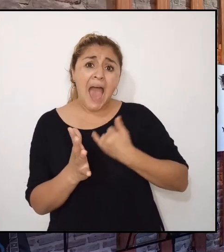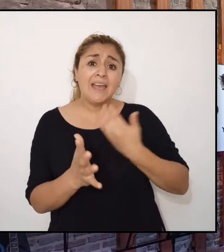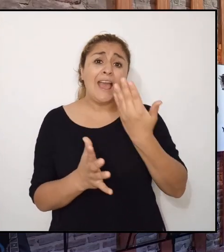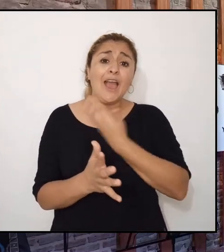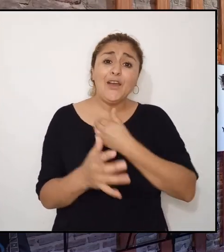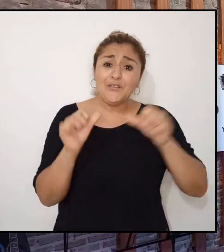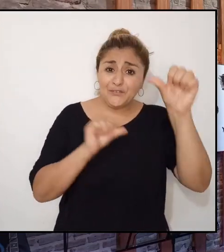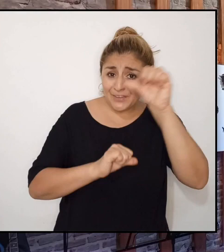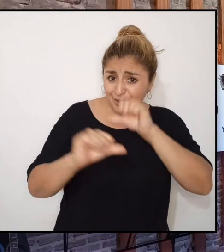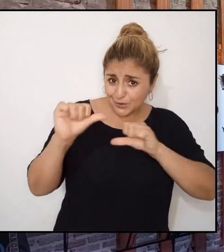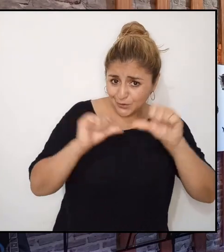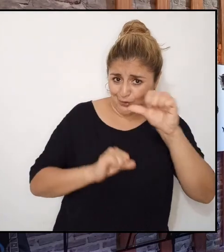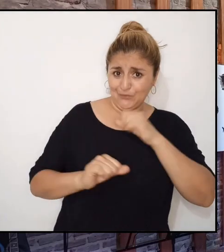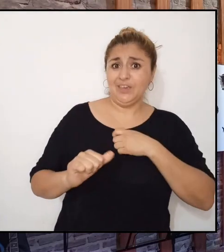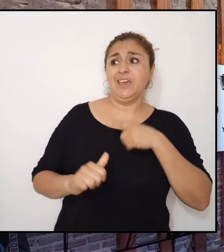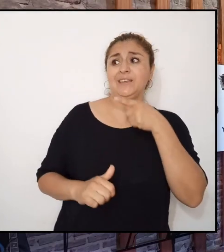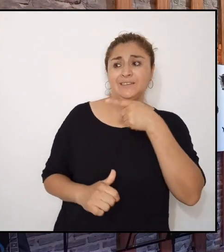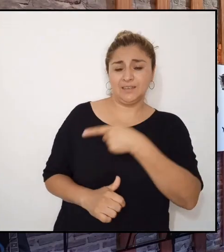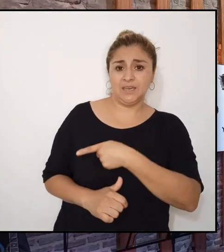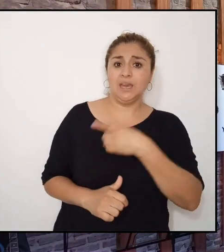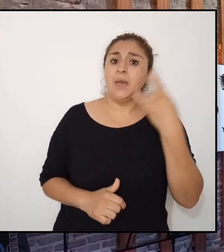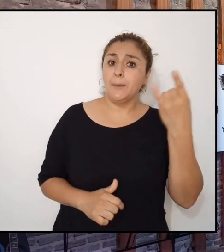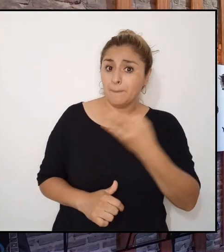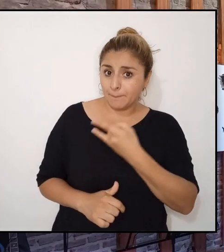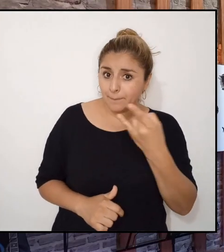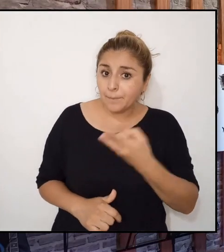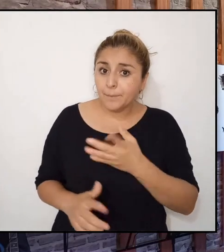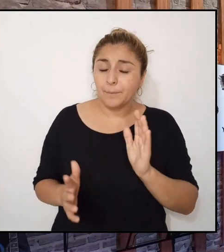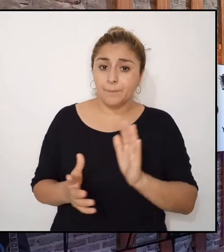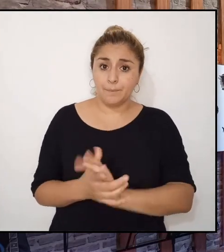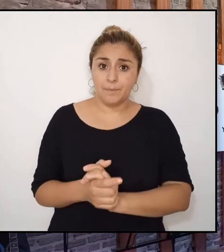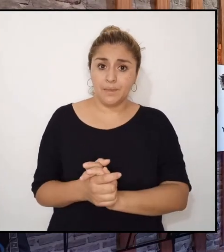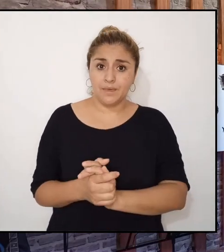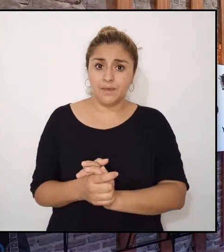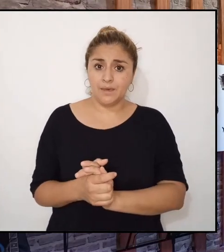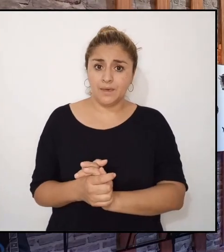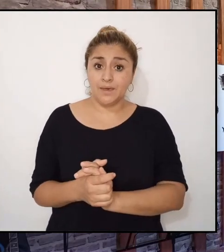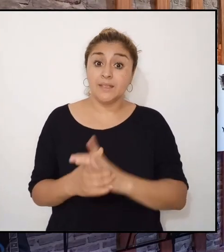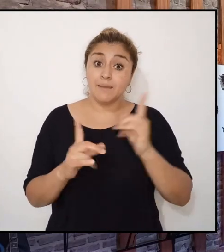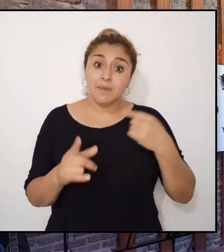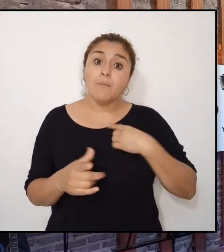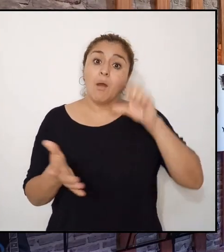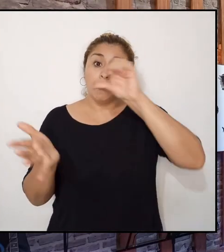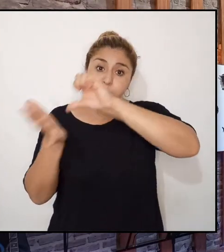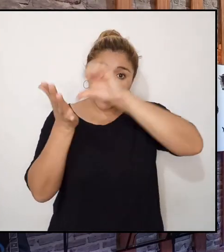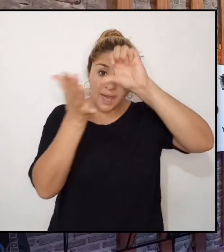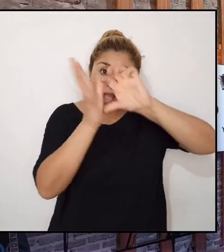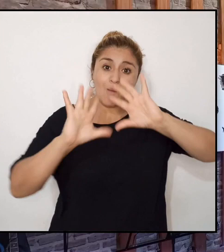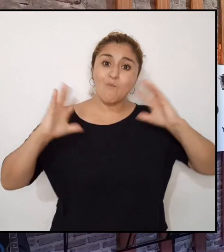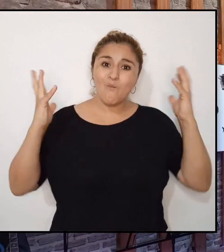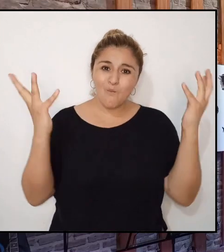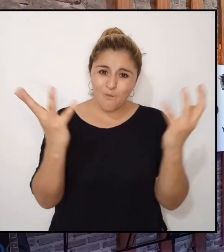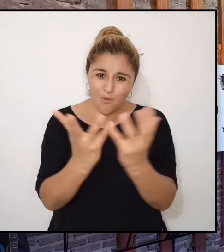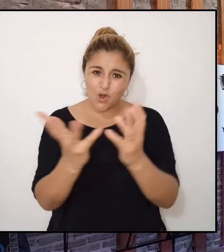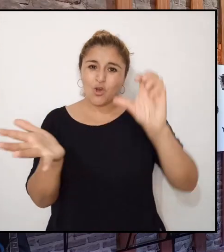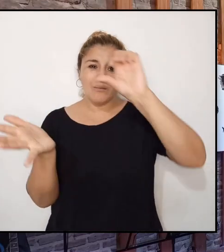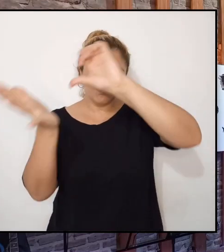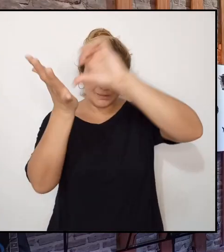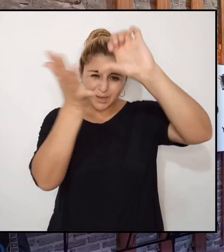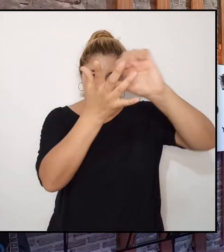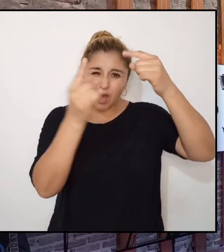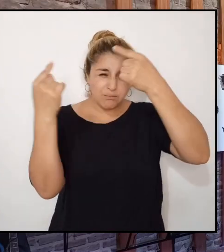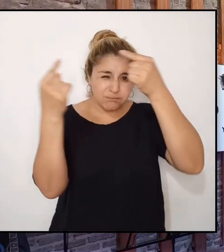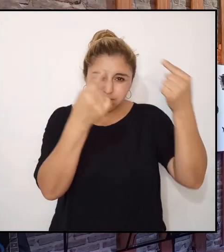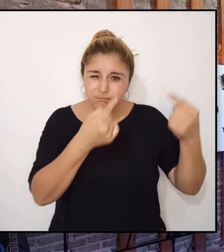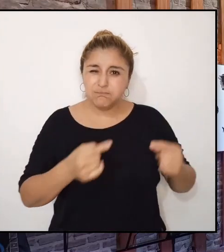están metiendo en muchos lugares, en nuestro país y en distintos países del mundo, a veces por la